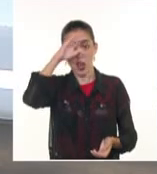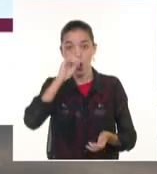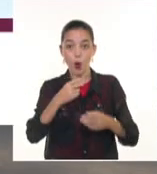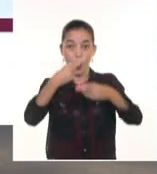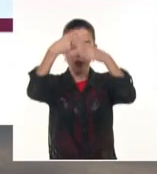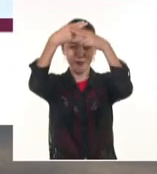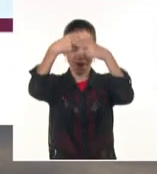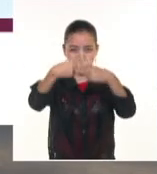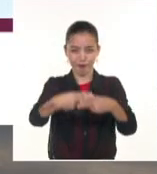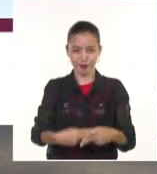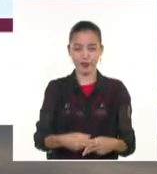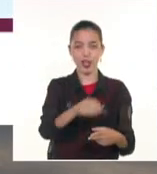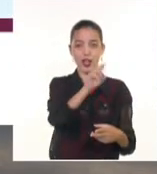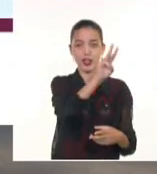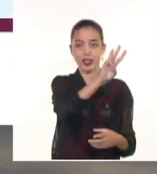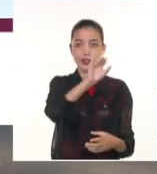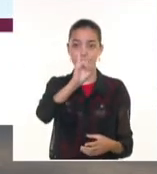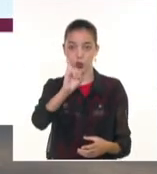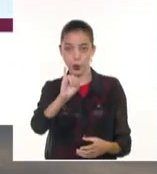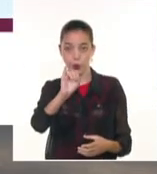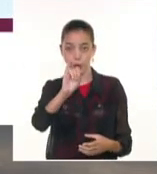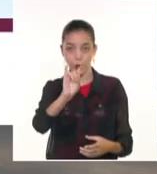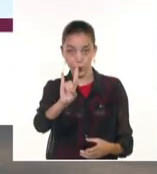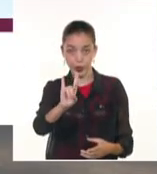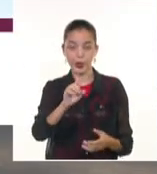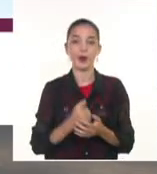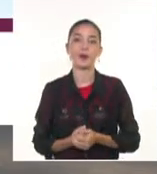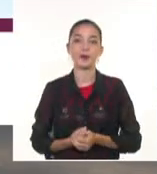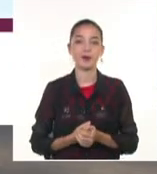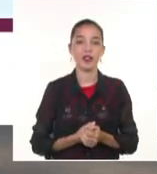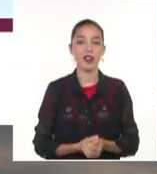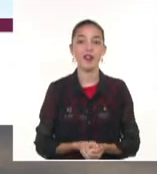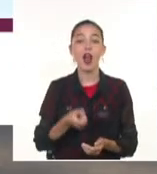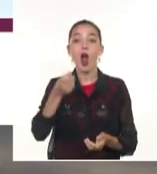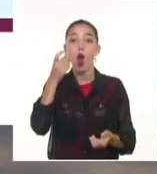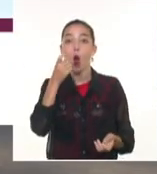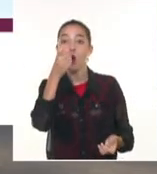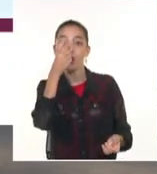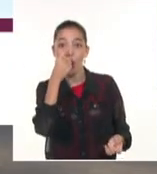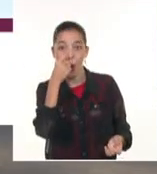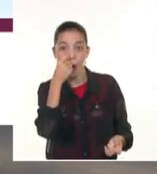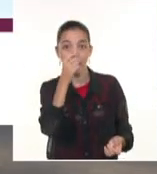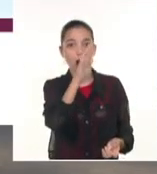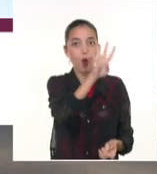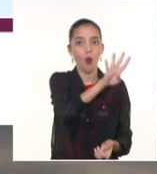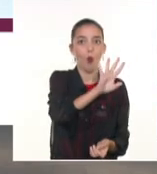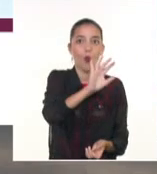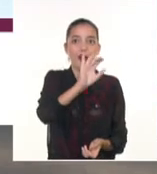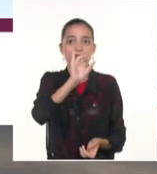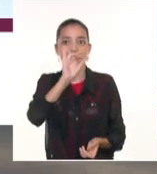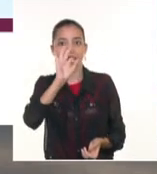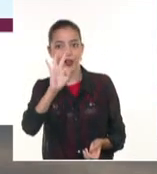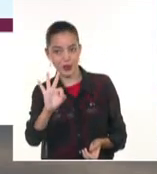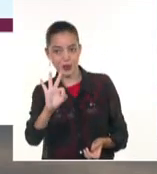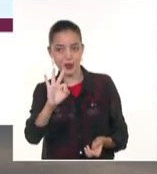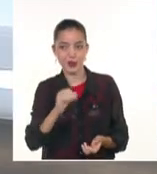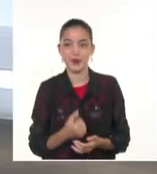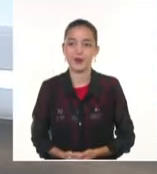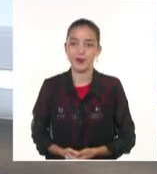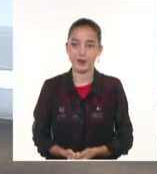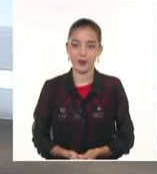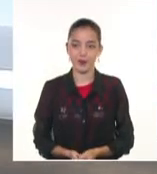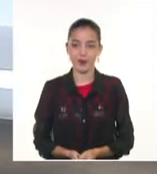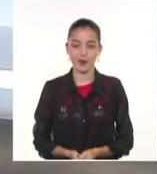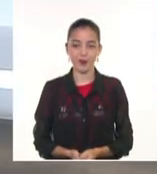ordenamiento, mientras los hombres ocupan el lugar 48. Y deportistas de gimnasia artística que se encuentran en la categoría